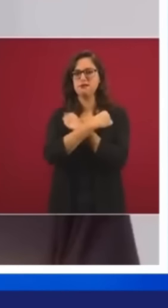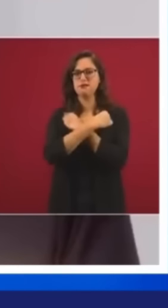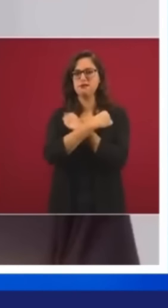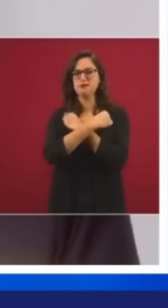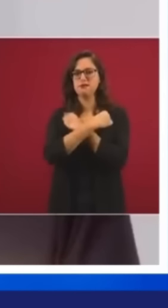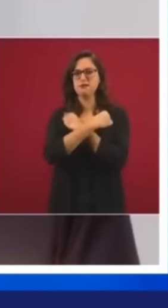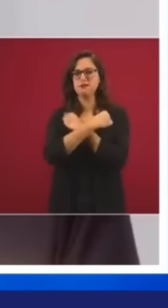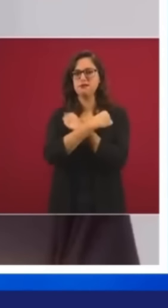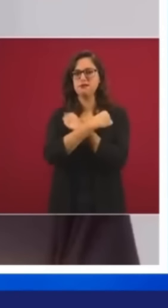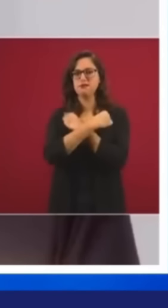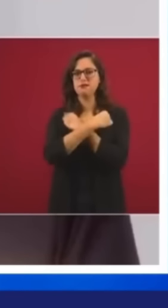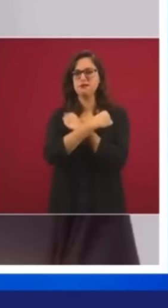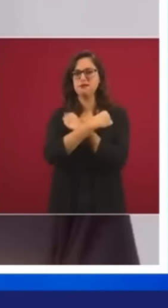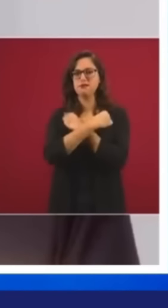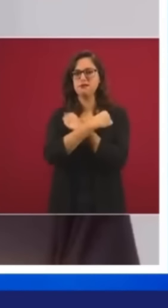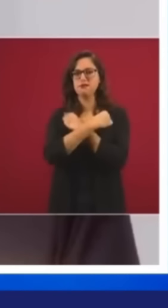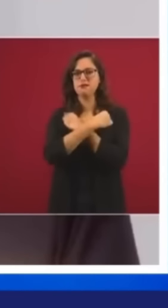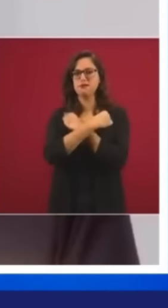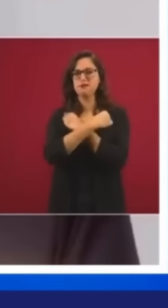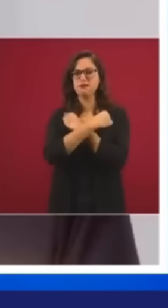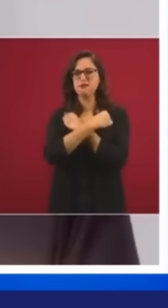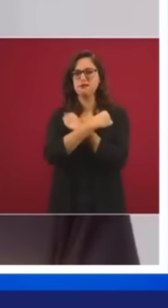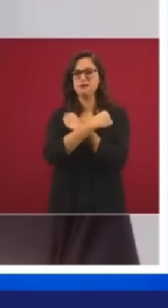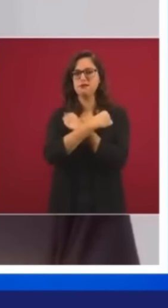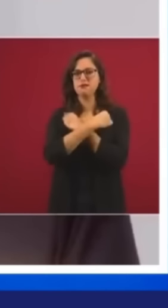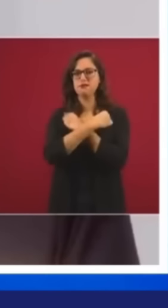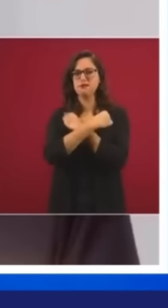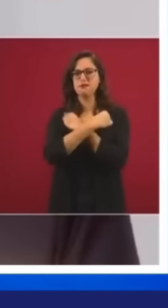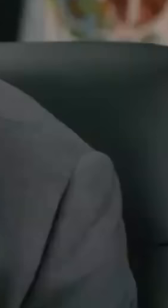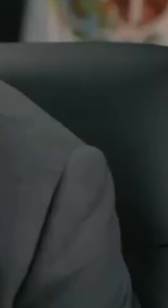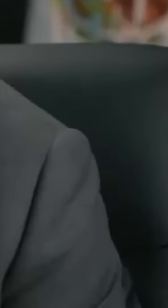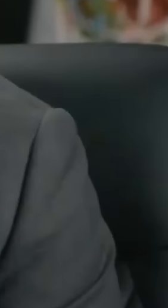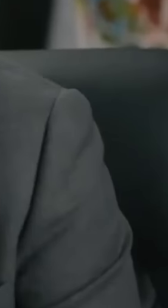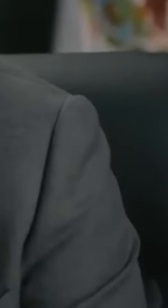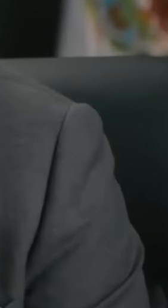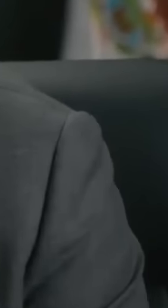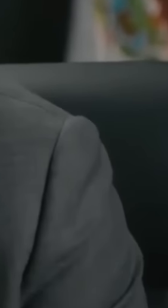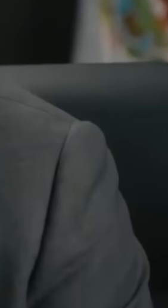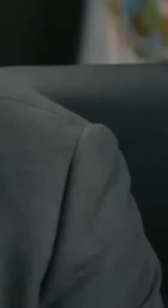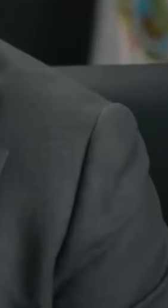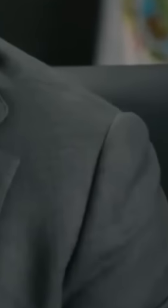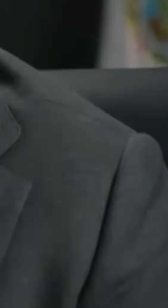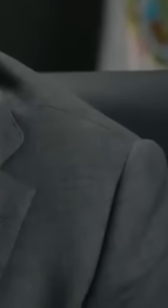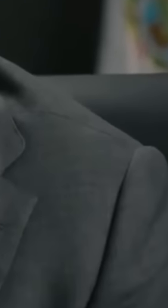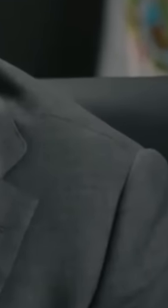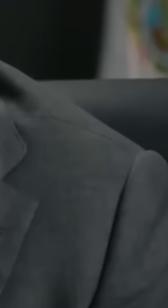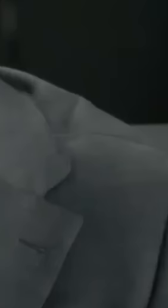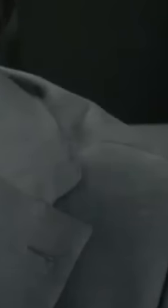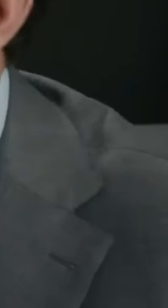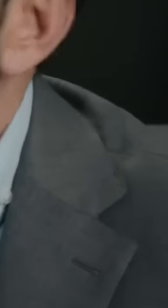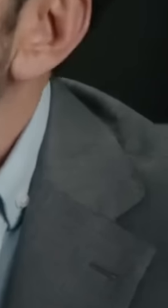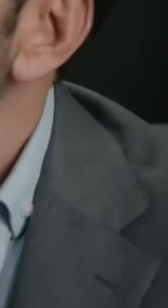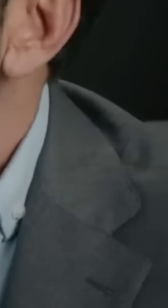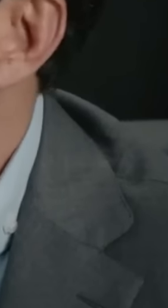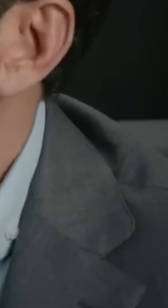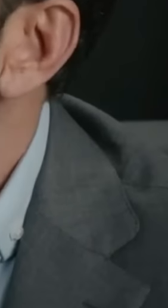la cuarta transformación Por más que lo intentó nunca apretó ya va puado arrinconado